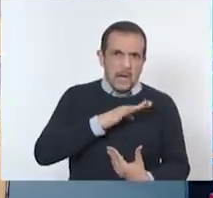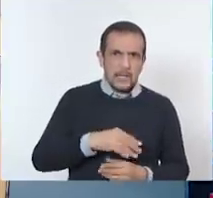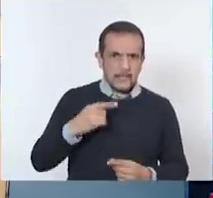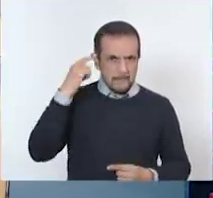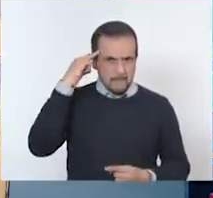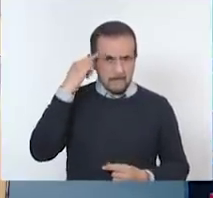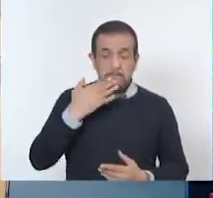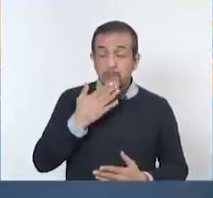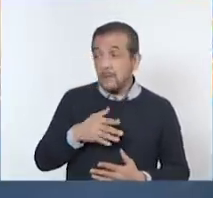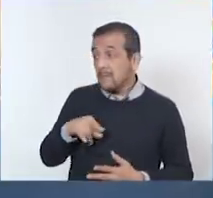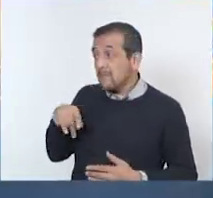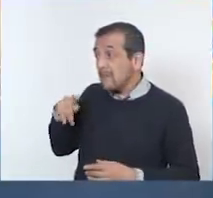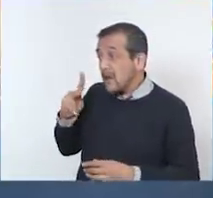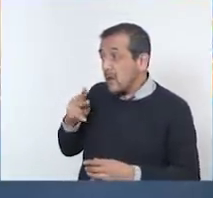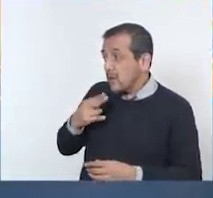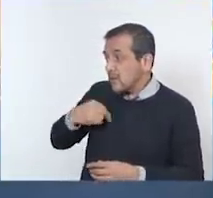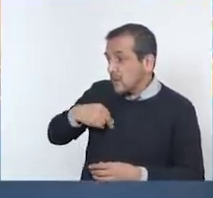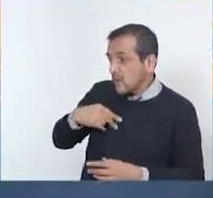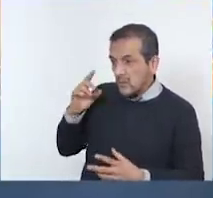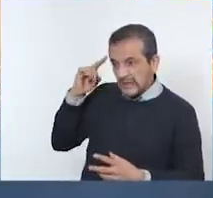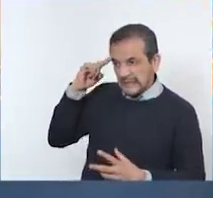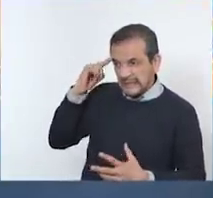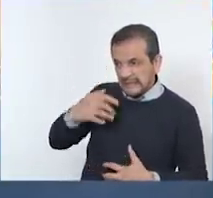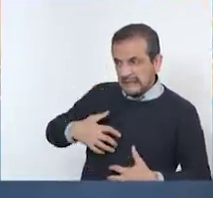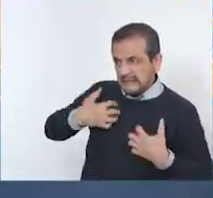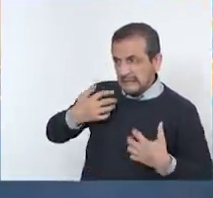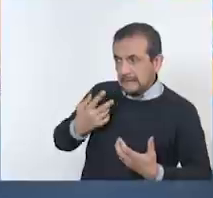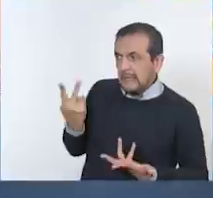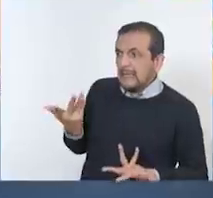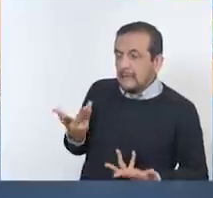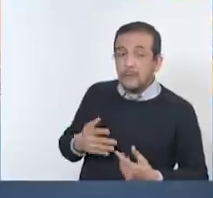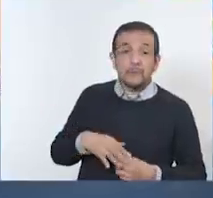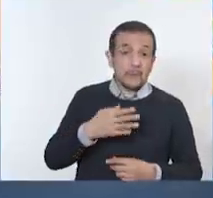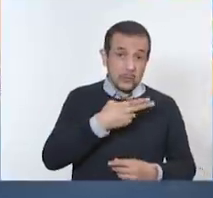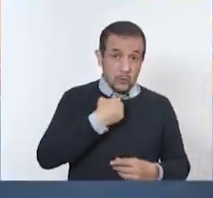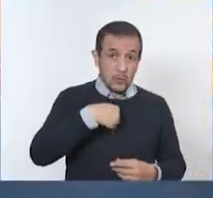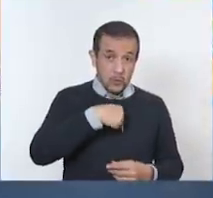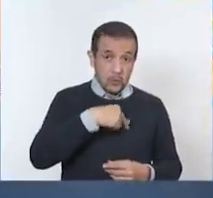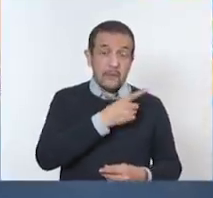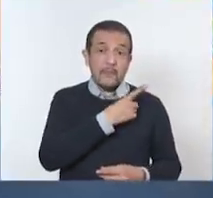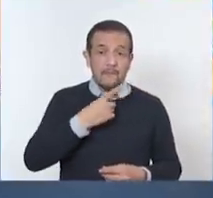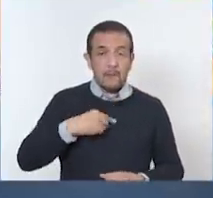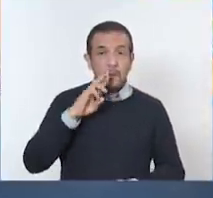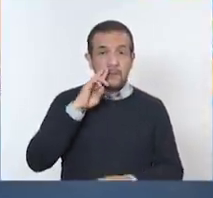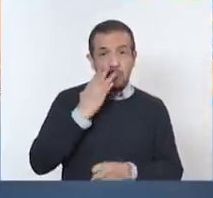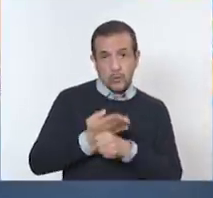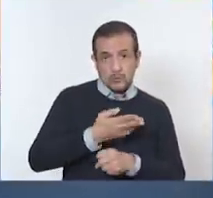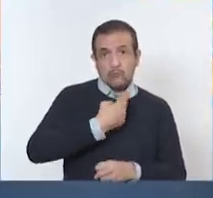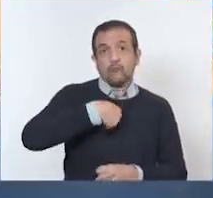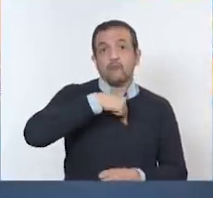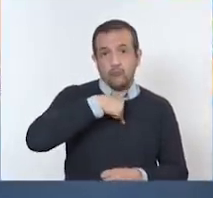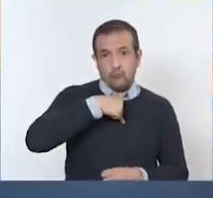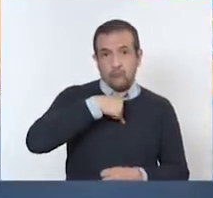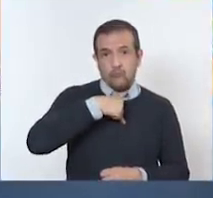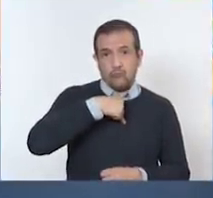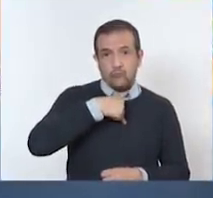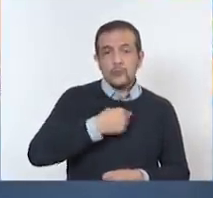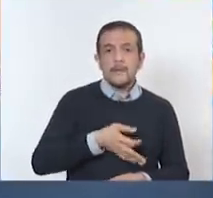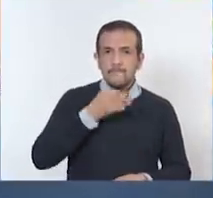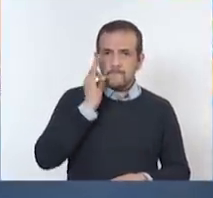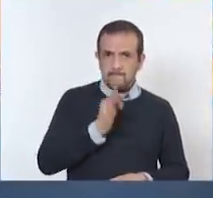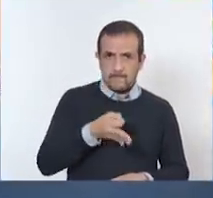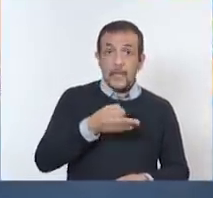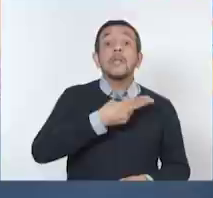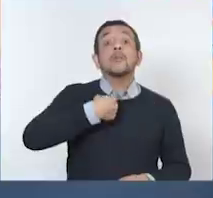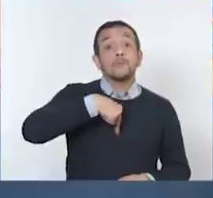y en esos casos, mi querida Nelly, ¿qué podemos hacer? Pues es necesario hacernos responsables de lo que hicimos y tratar